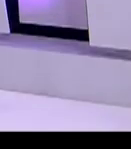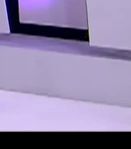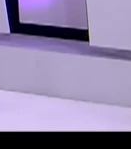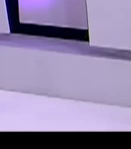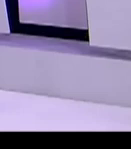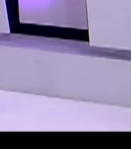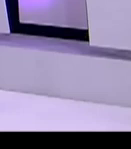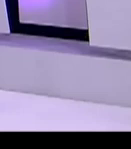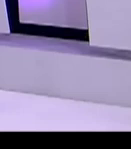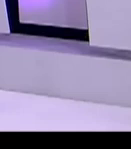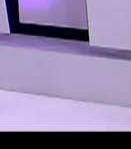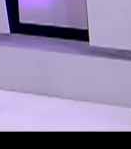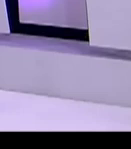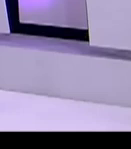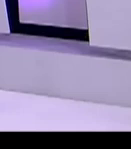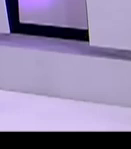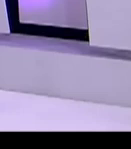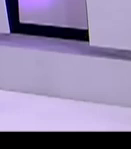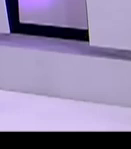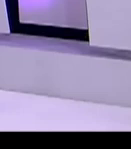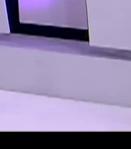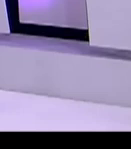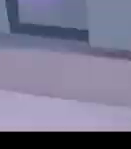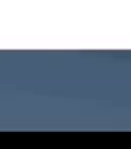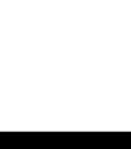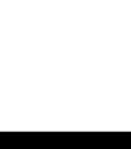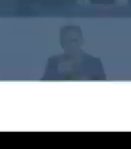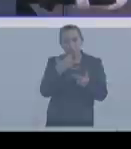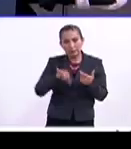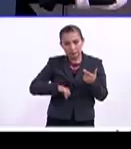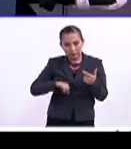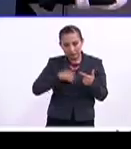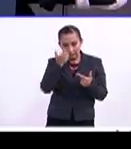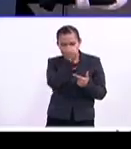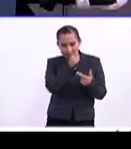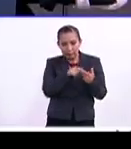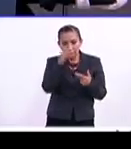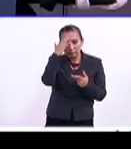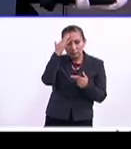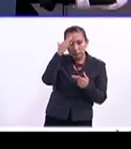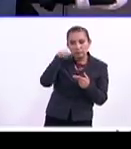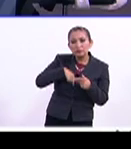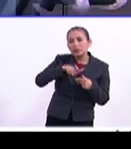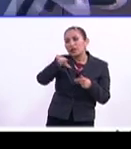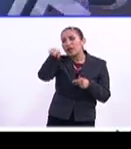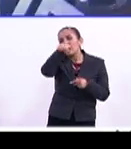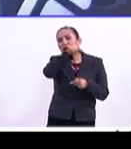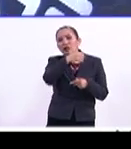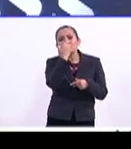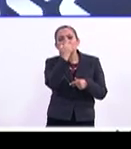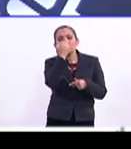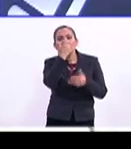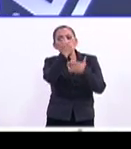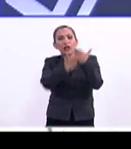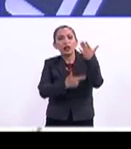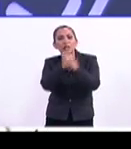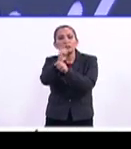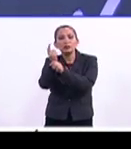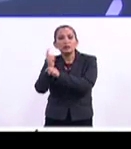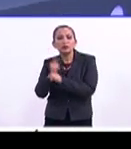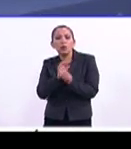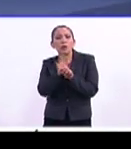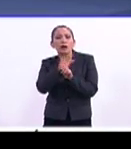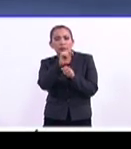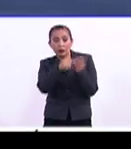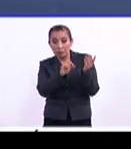profundizó aún más sobre los factores a tomar en cuenta. Conocer, por ejemplo, esta oferta educativa que tienen las instituciones, porque a